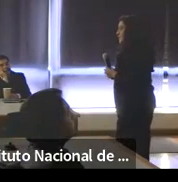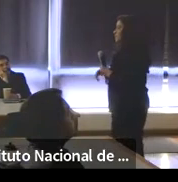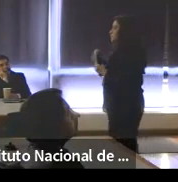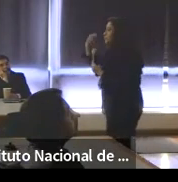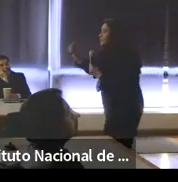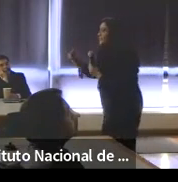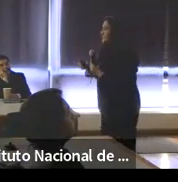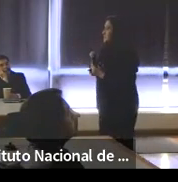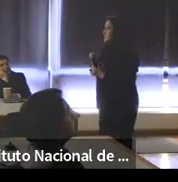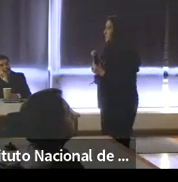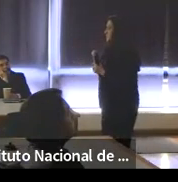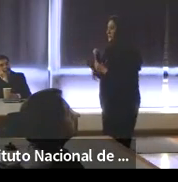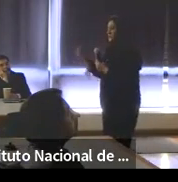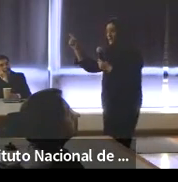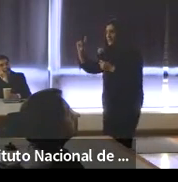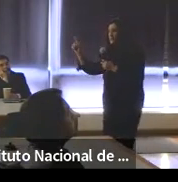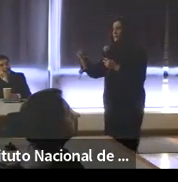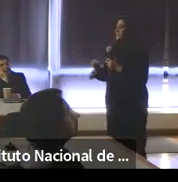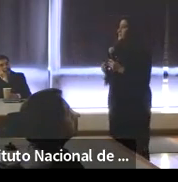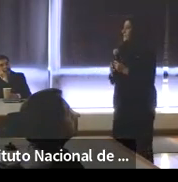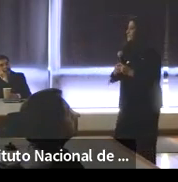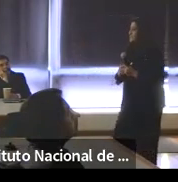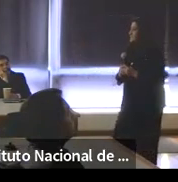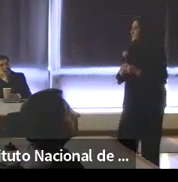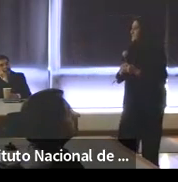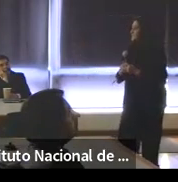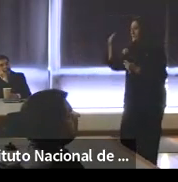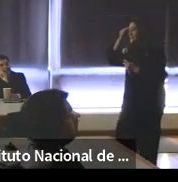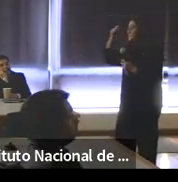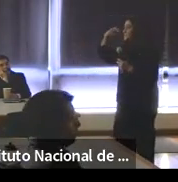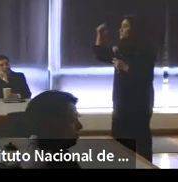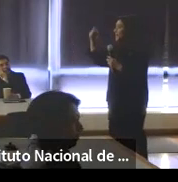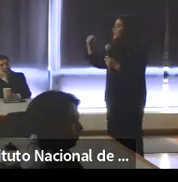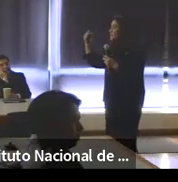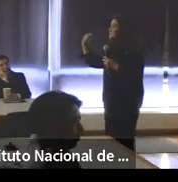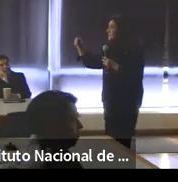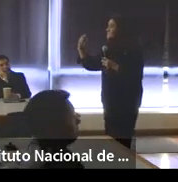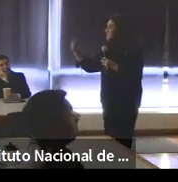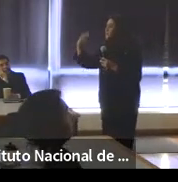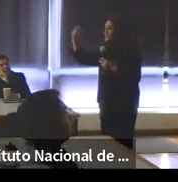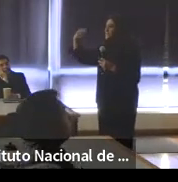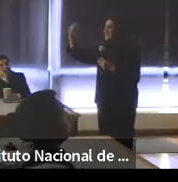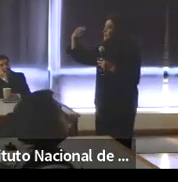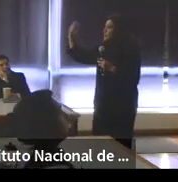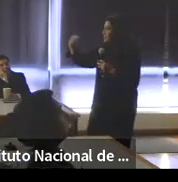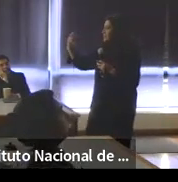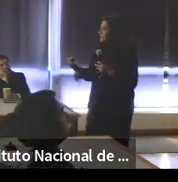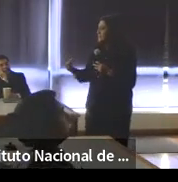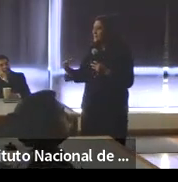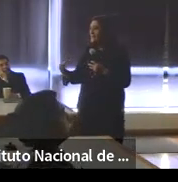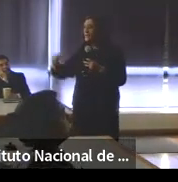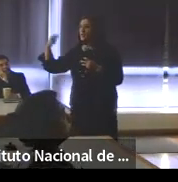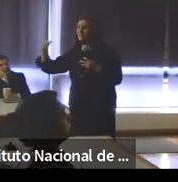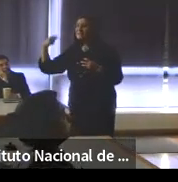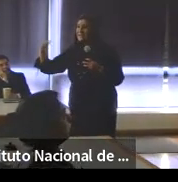en tu toma de decisiones y no es que hagas lo que te diga es que tienes que escuchar lo que está diciendo porque seguramente